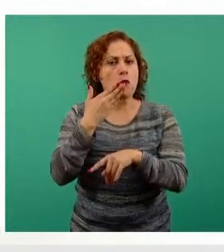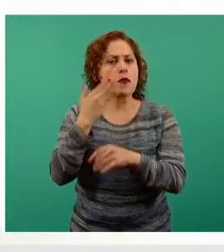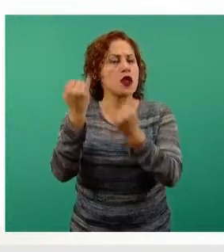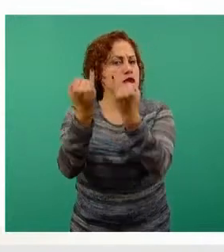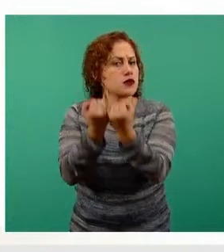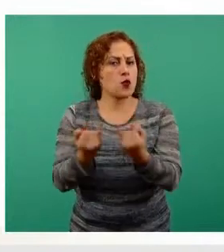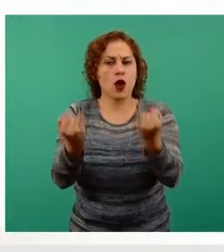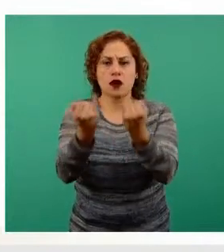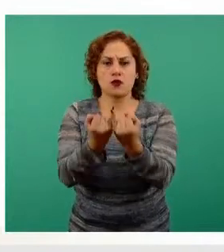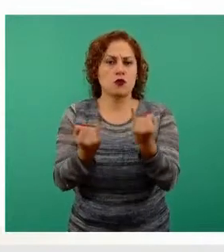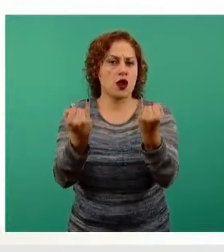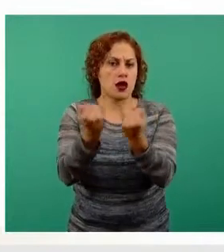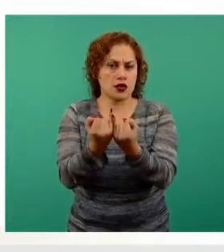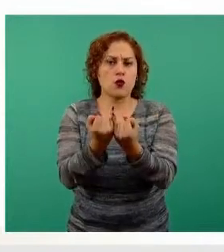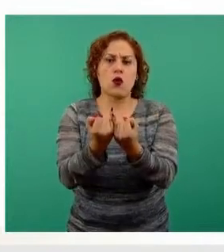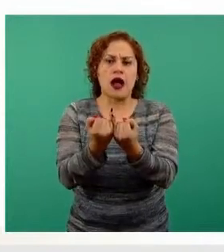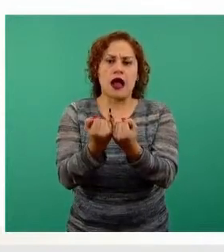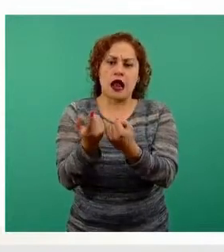mucha